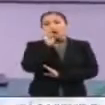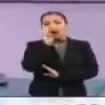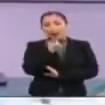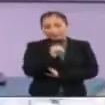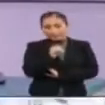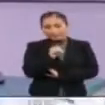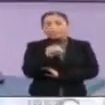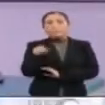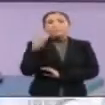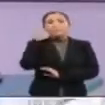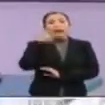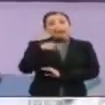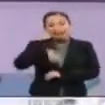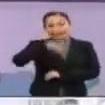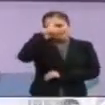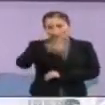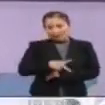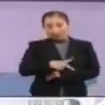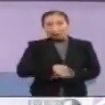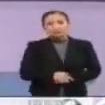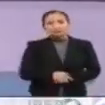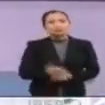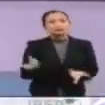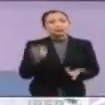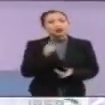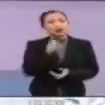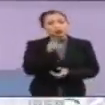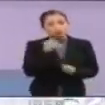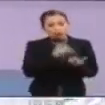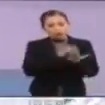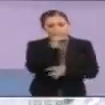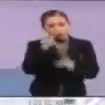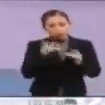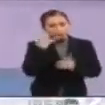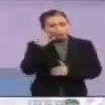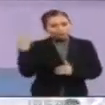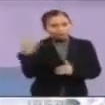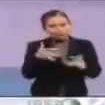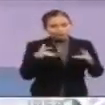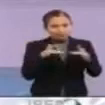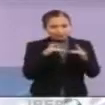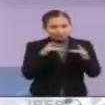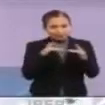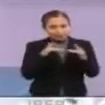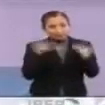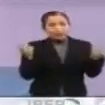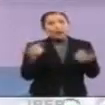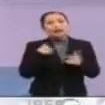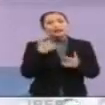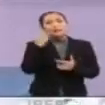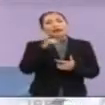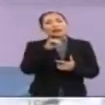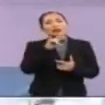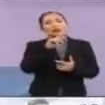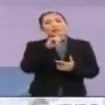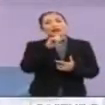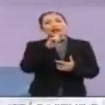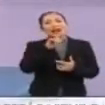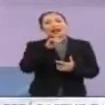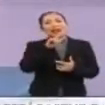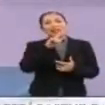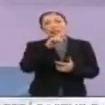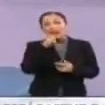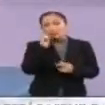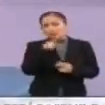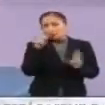Autónoma Metropolitana de México. Doctor, muchísimas gracias por tomarnos esta llamada, este enlace para Iberoamérica al Día. Y